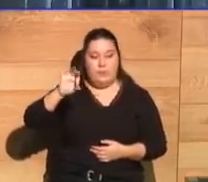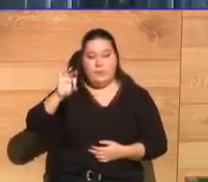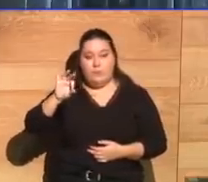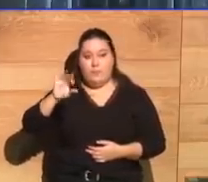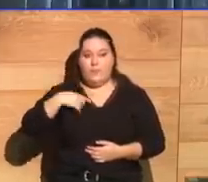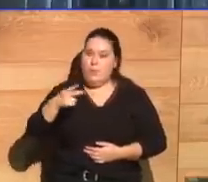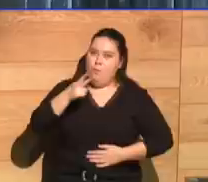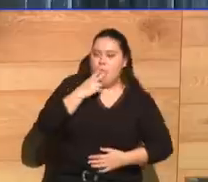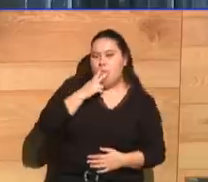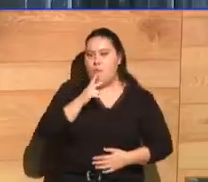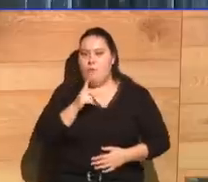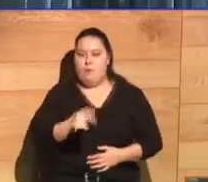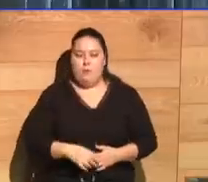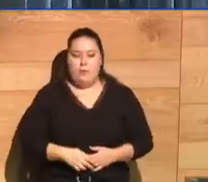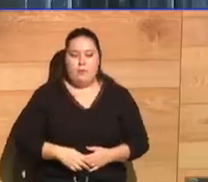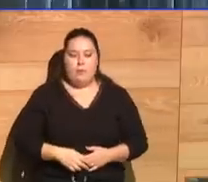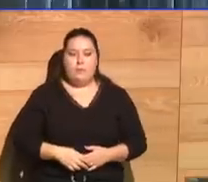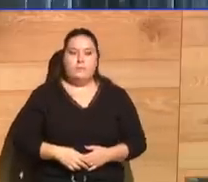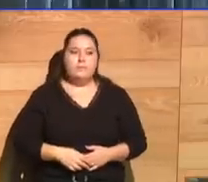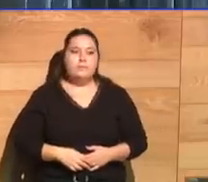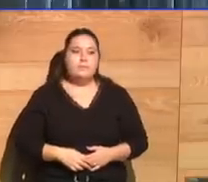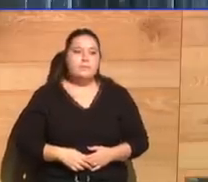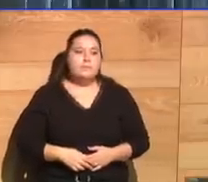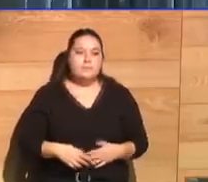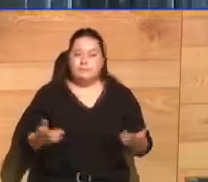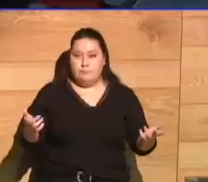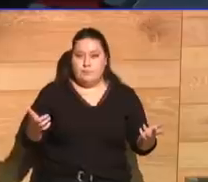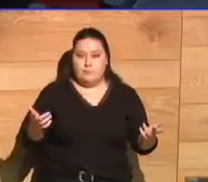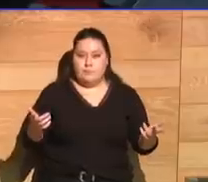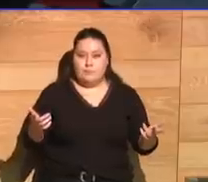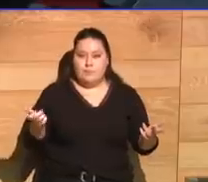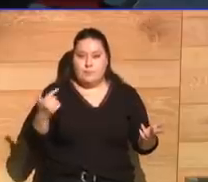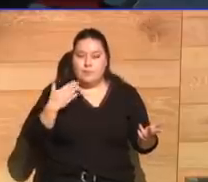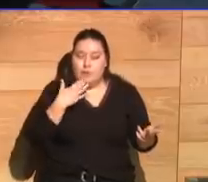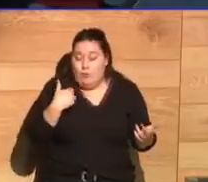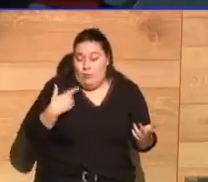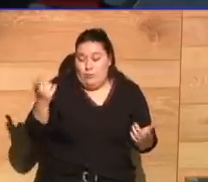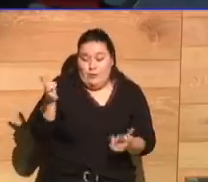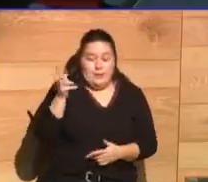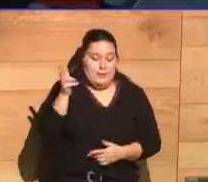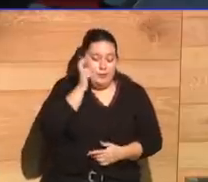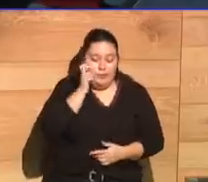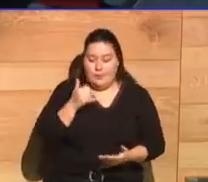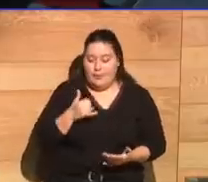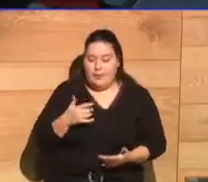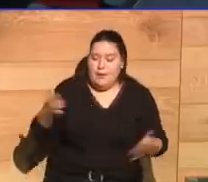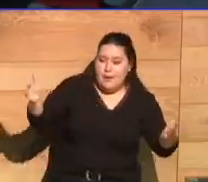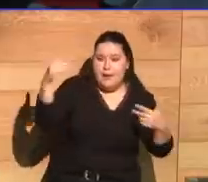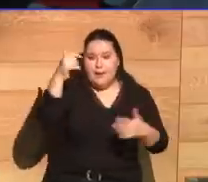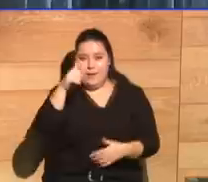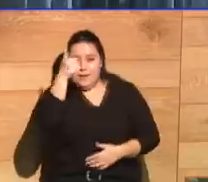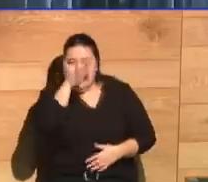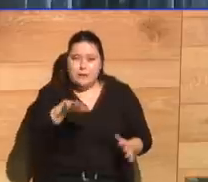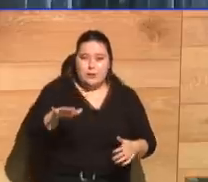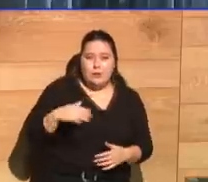hablando así, fumando cigarros. ¿Estás imitando a Mario Puzo? Sí. Es que es como tenerlo aquí mismo. Es que de verdad, es redivivo, ¿eh? Bueno, chicos, yo creo